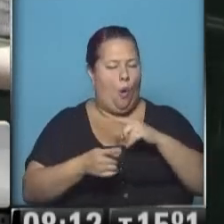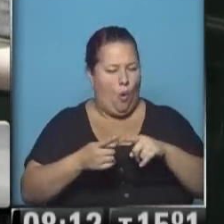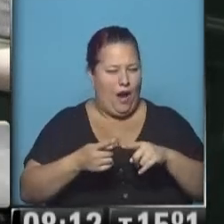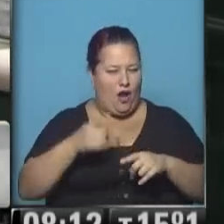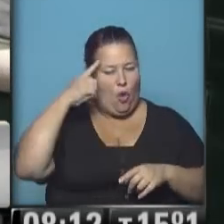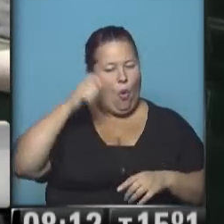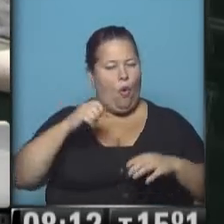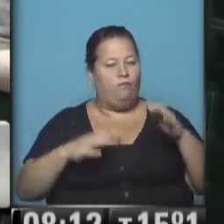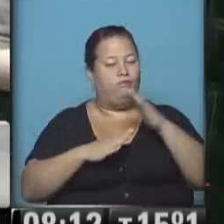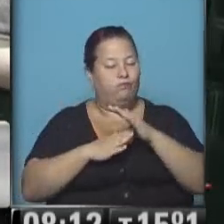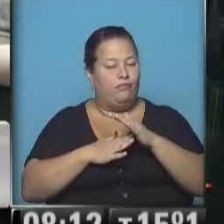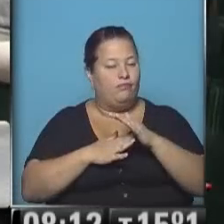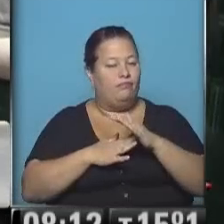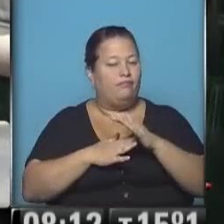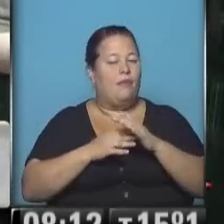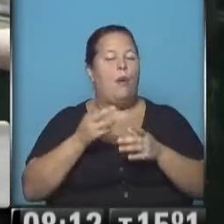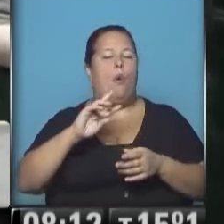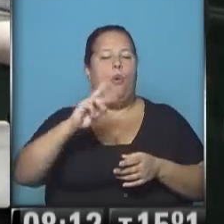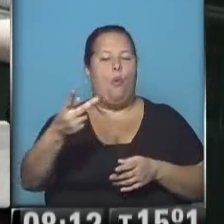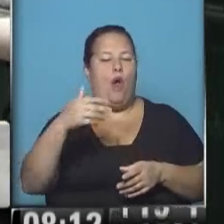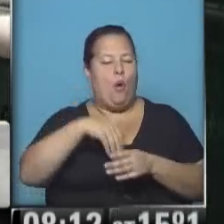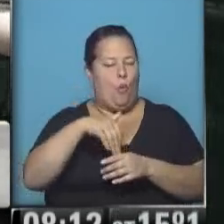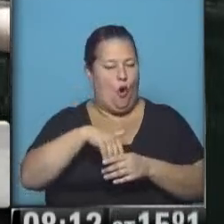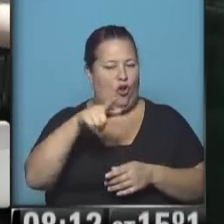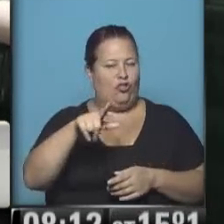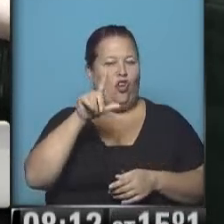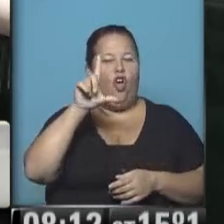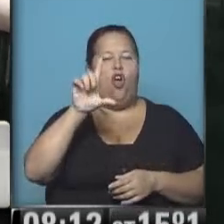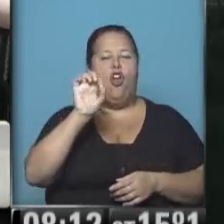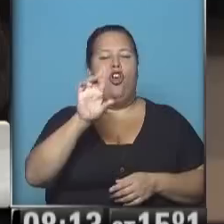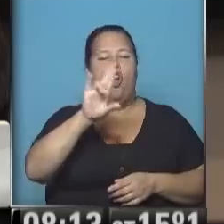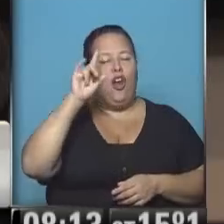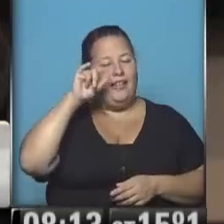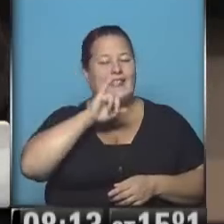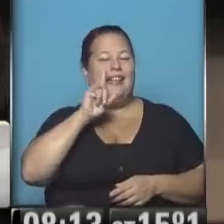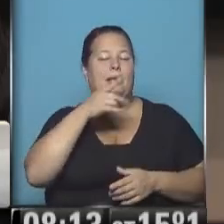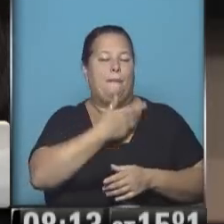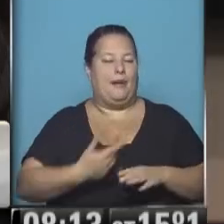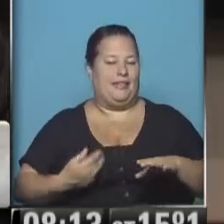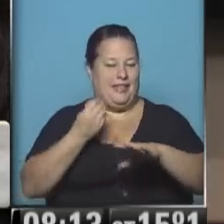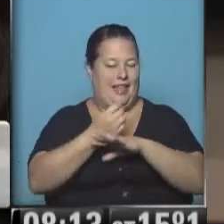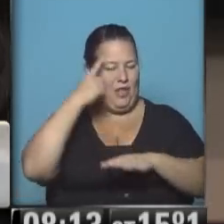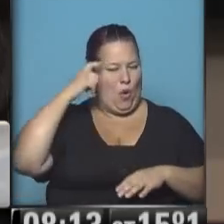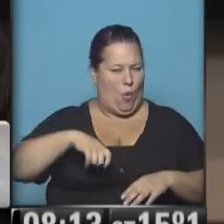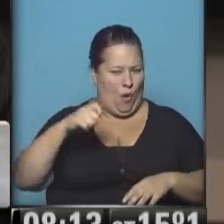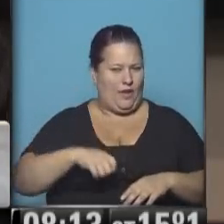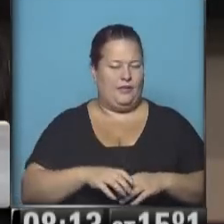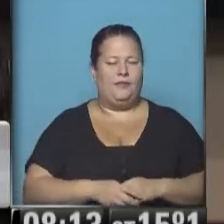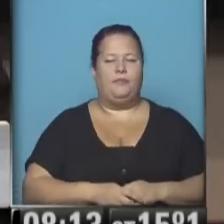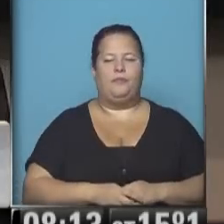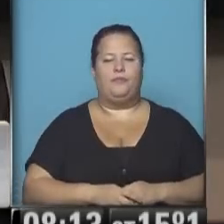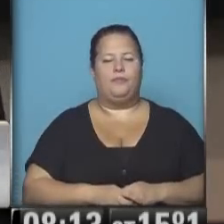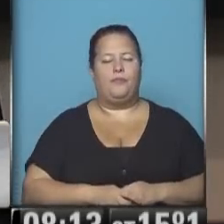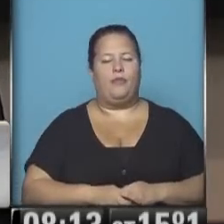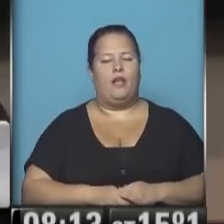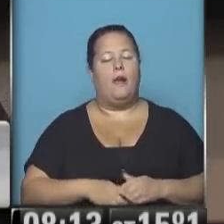la Corte Suprema en la cual se reeligió a el presidente de la corte a Ricardo lorencetti